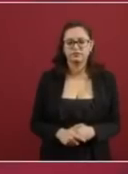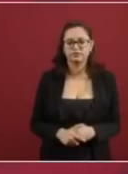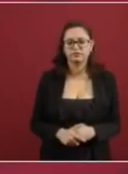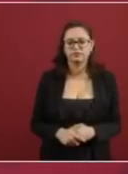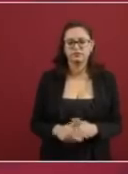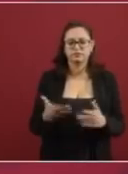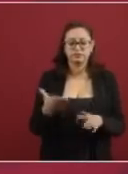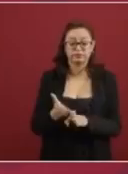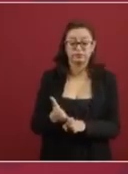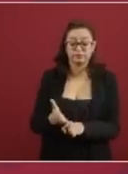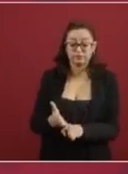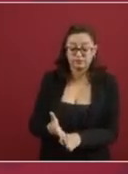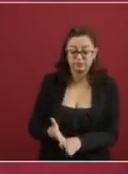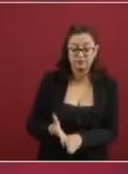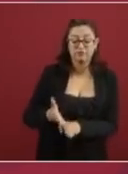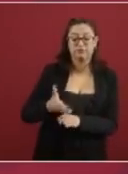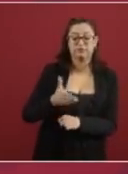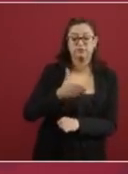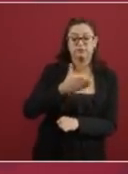la partida